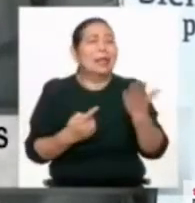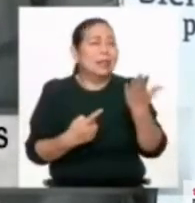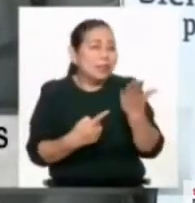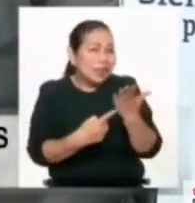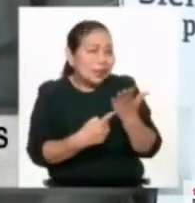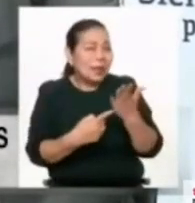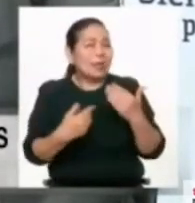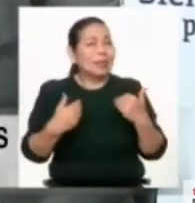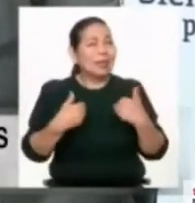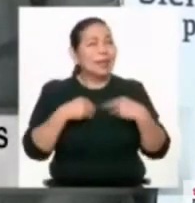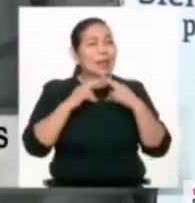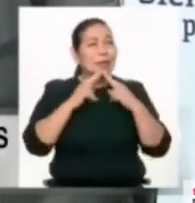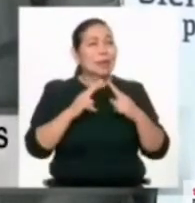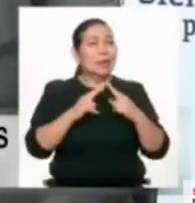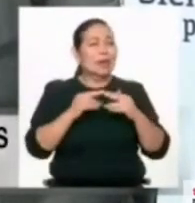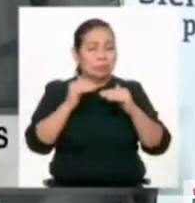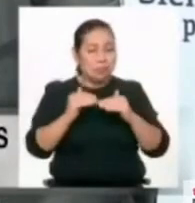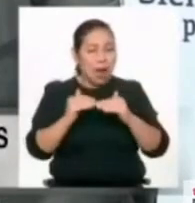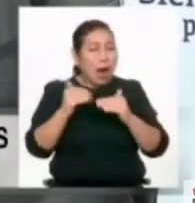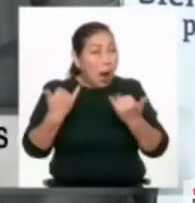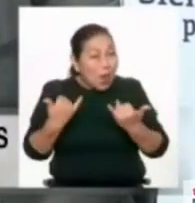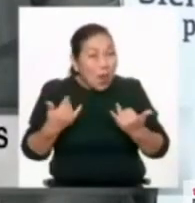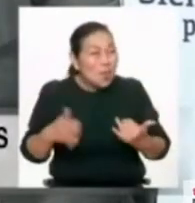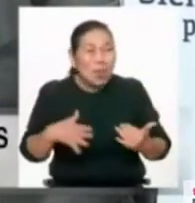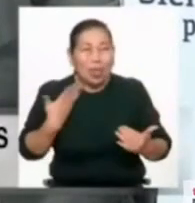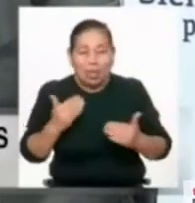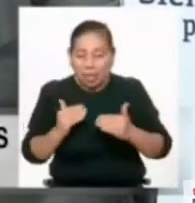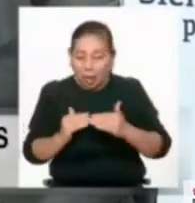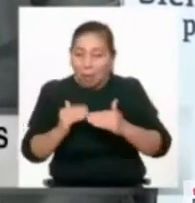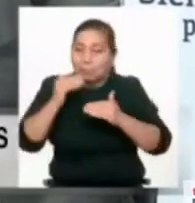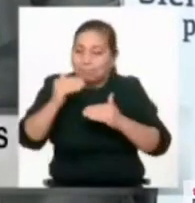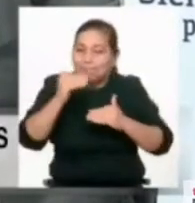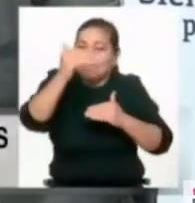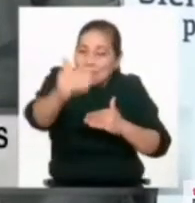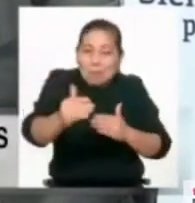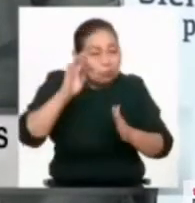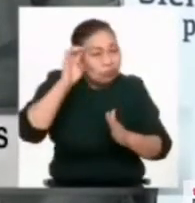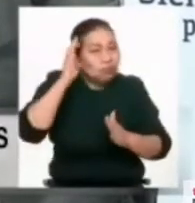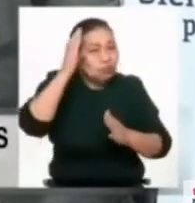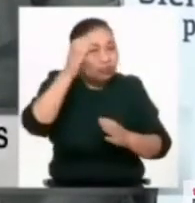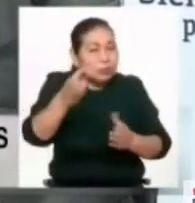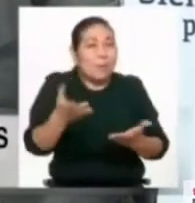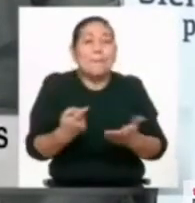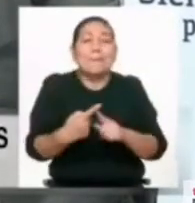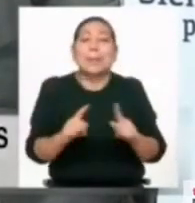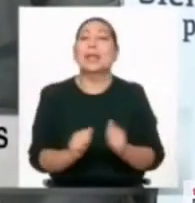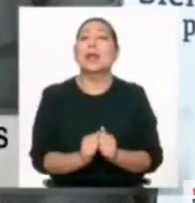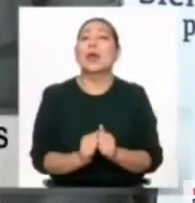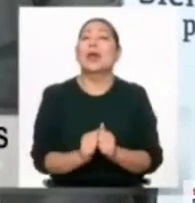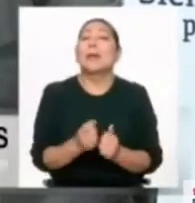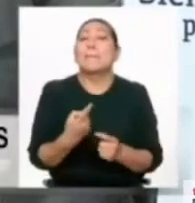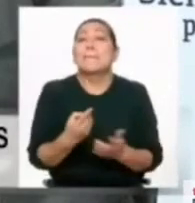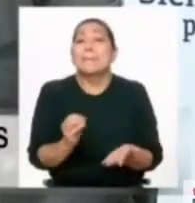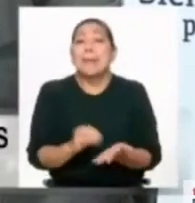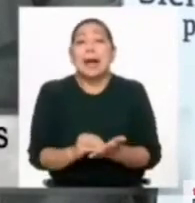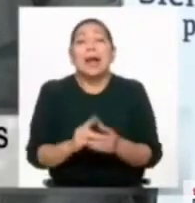tecnología tendrán resultados en el mediano y largo plazo. Sin embargo, tenemos que usar estos conocimientos para resolver los problemas que